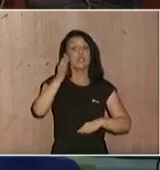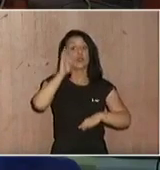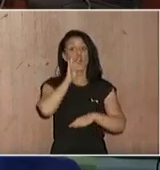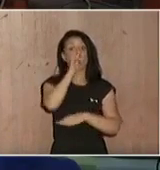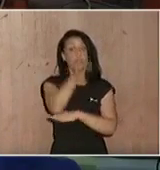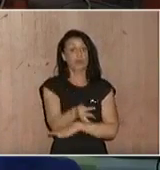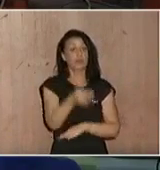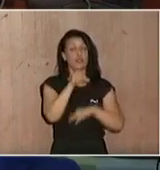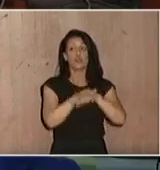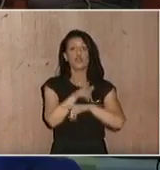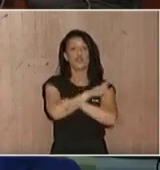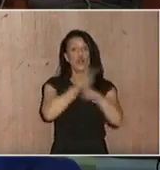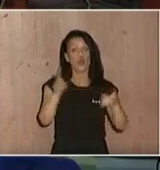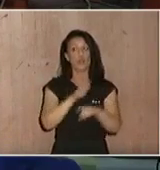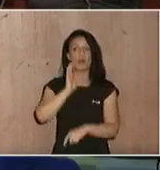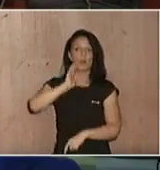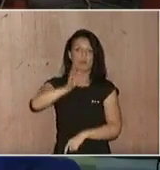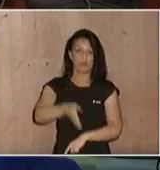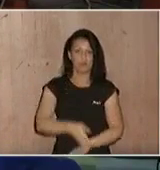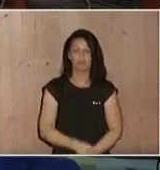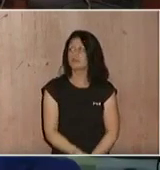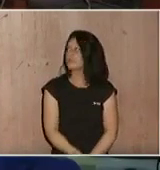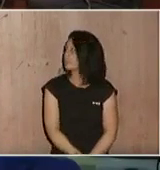compromiso. Sentaos.